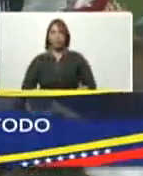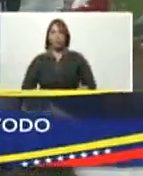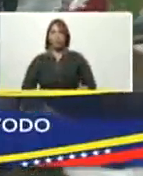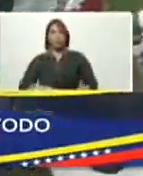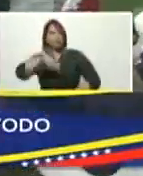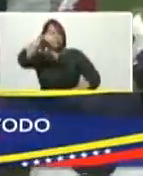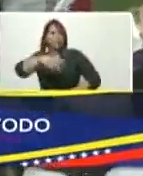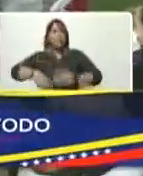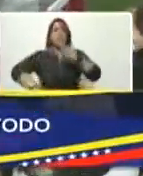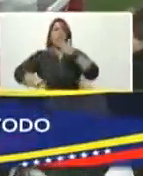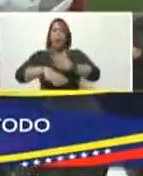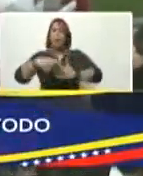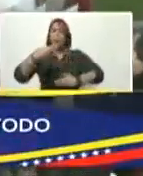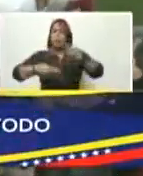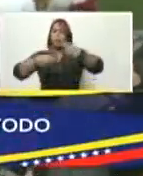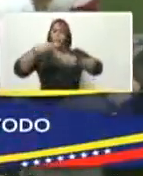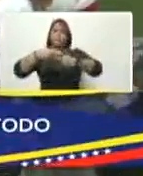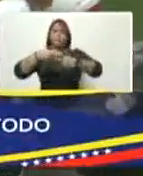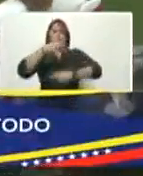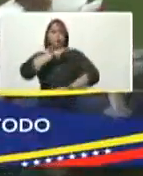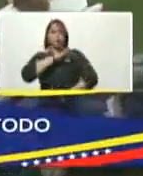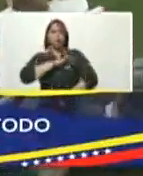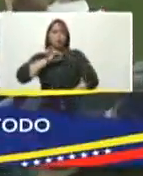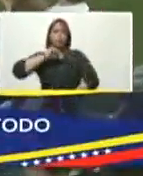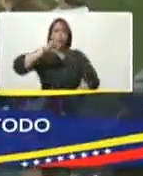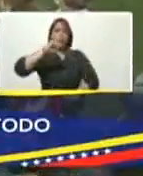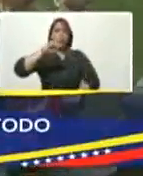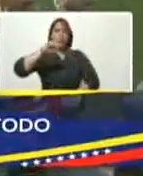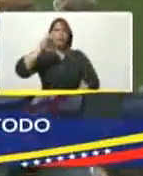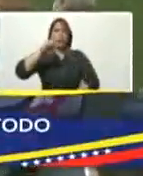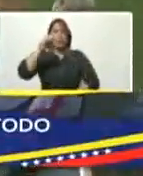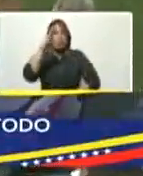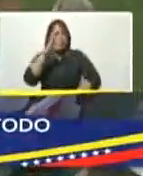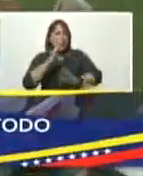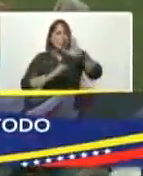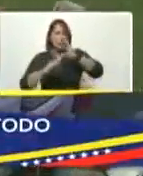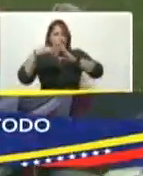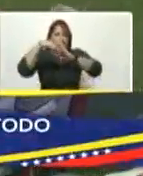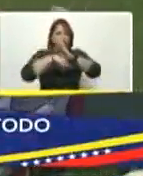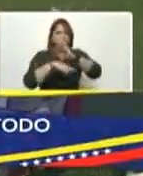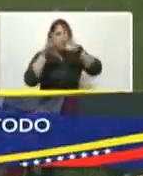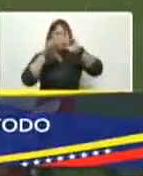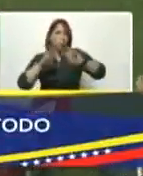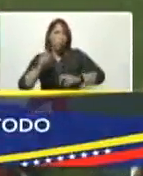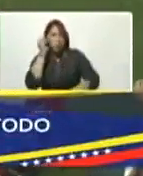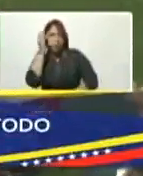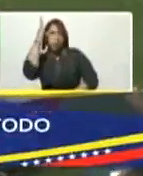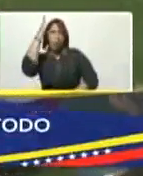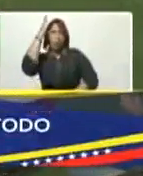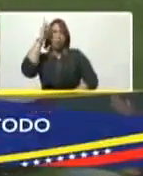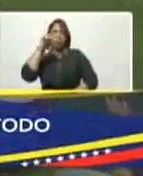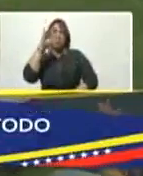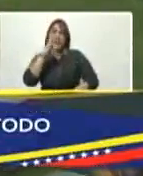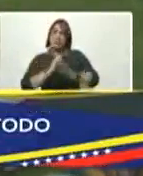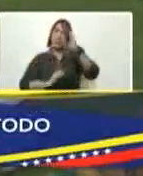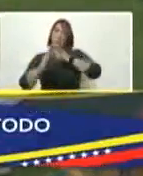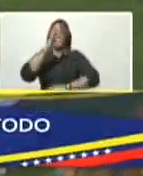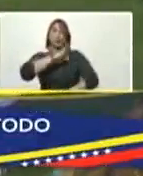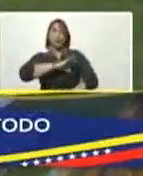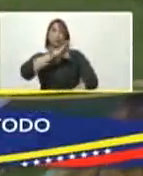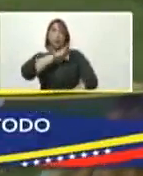Aquí lo vamos a construir, el socialismo desde la ciencia, desde el conocimiento, las ciencias